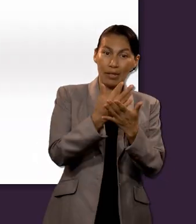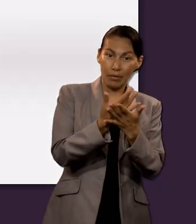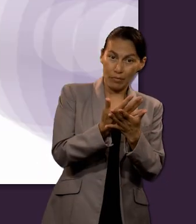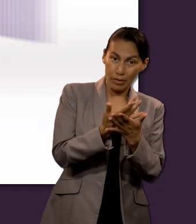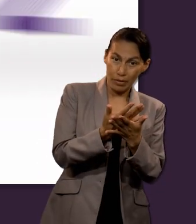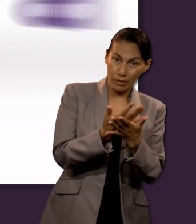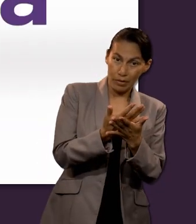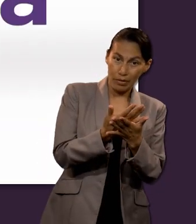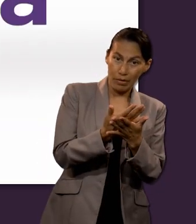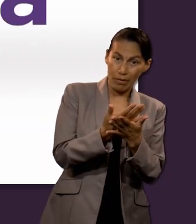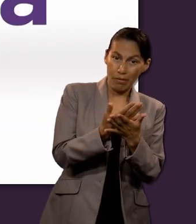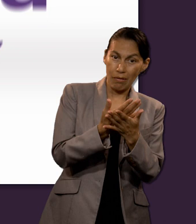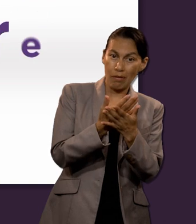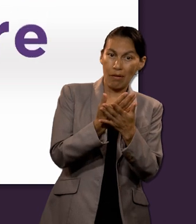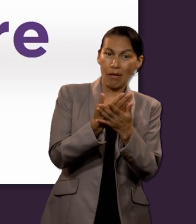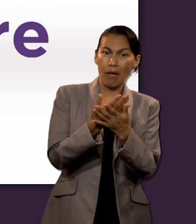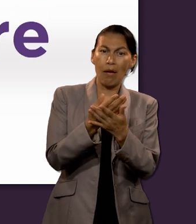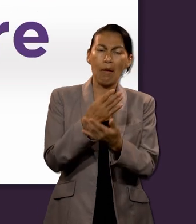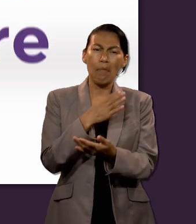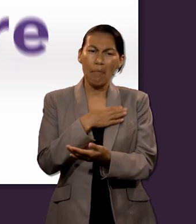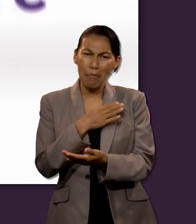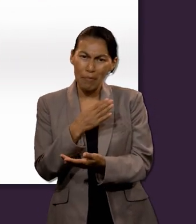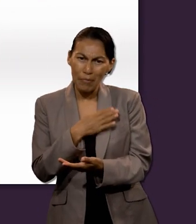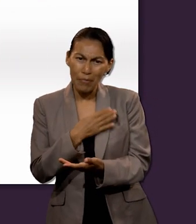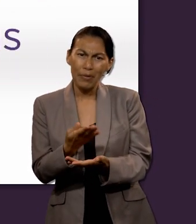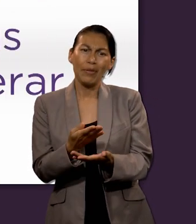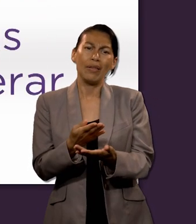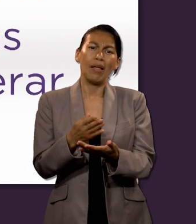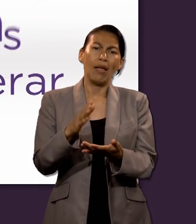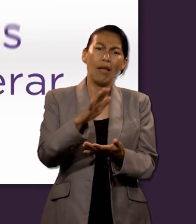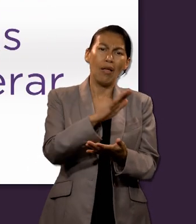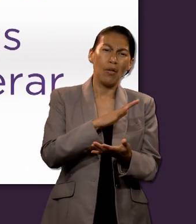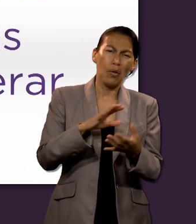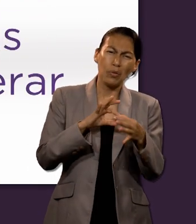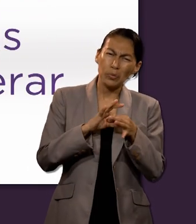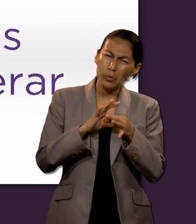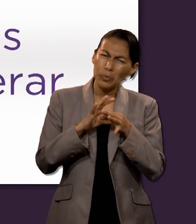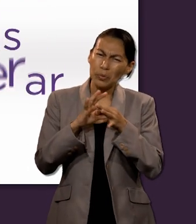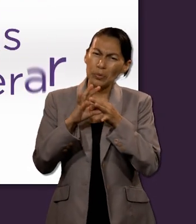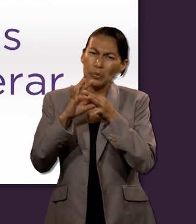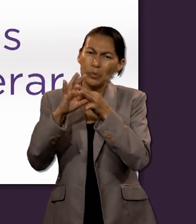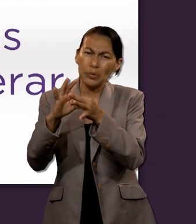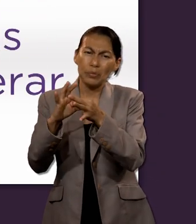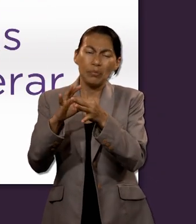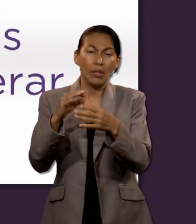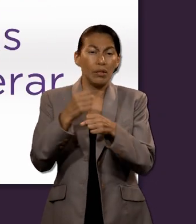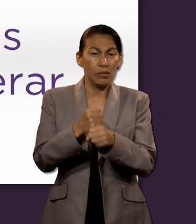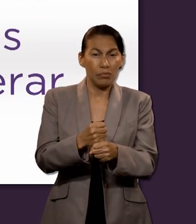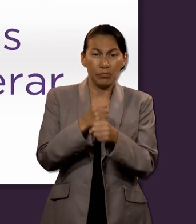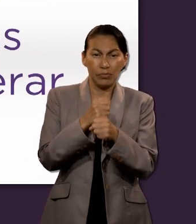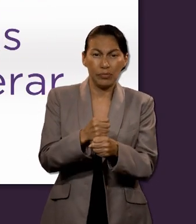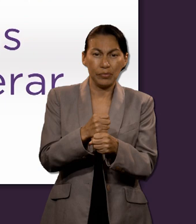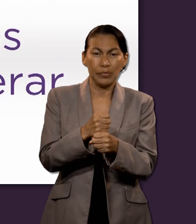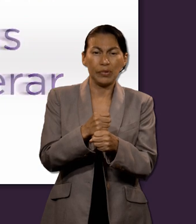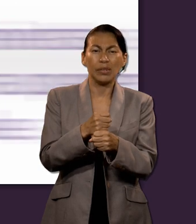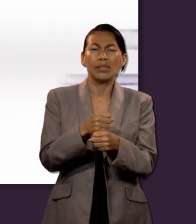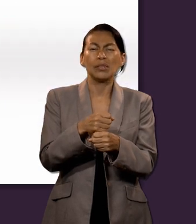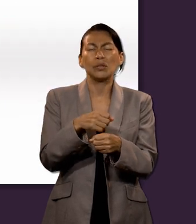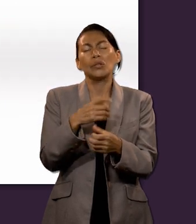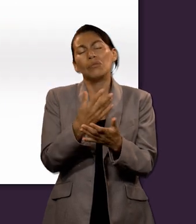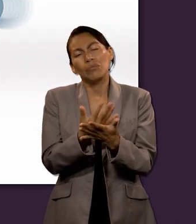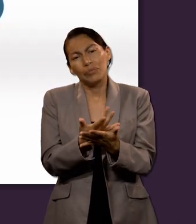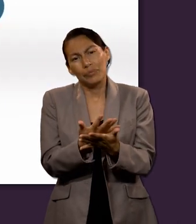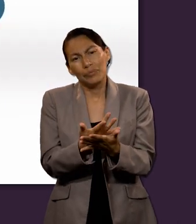la esperanza y la mansedumbre como herramientas esenciales para superar los crisoles se definen